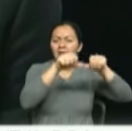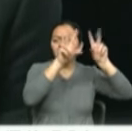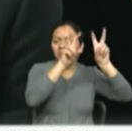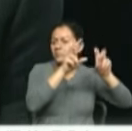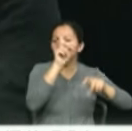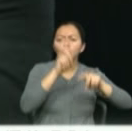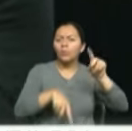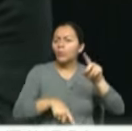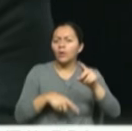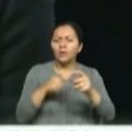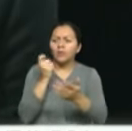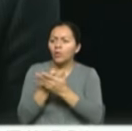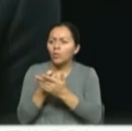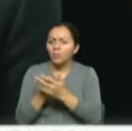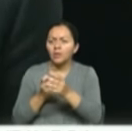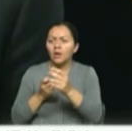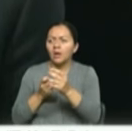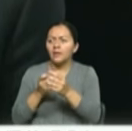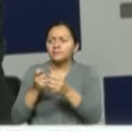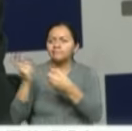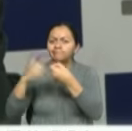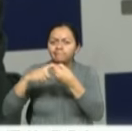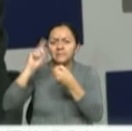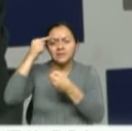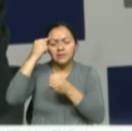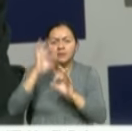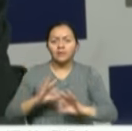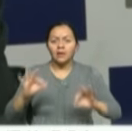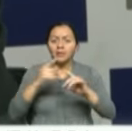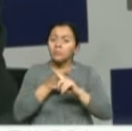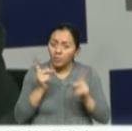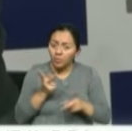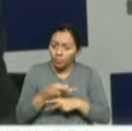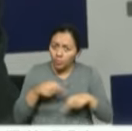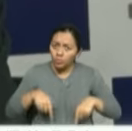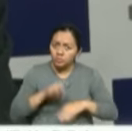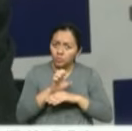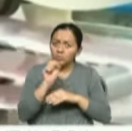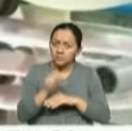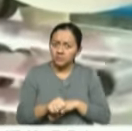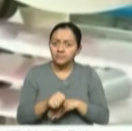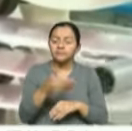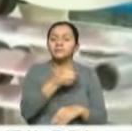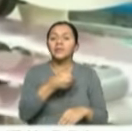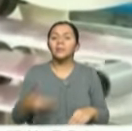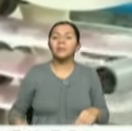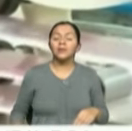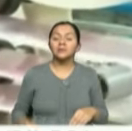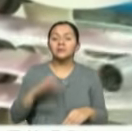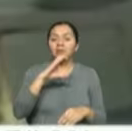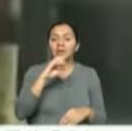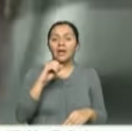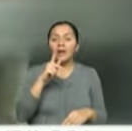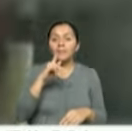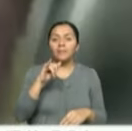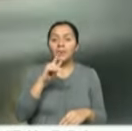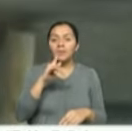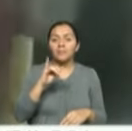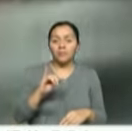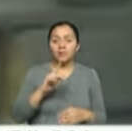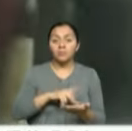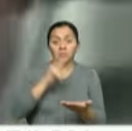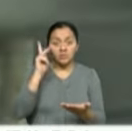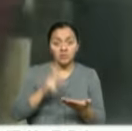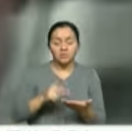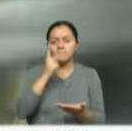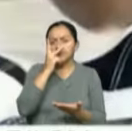acceder a este umbral, pero que eran producción ecuatoriana. Marco Carrión, presidente de la Cámara de la Pequeña y Mediana Empresa de Pichincha, reconoció